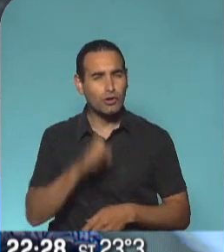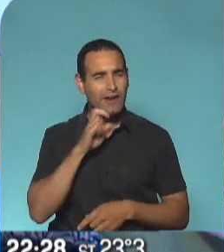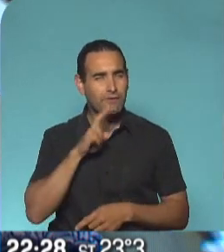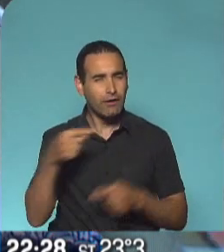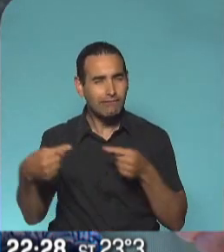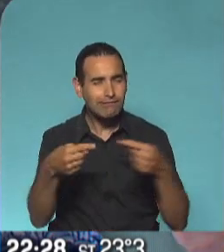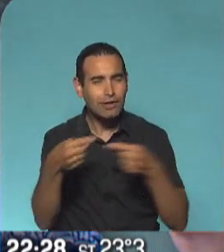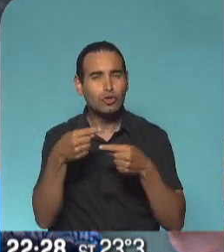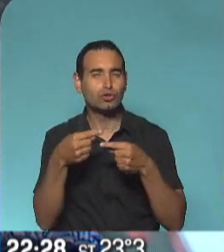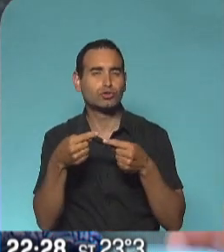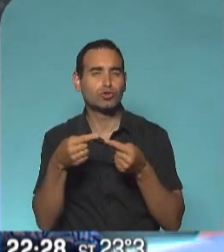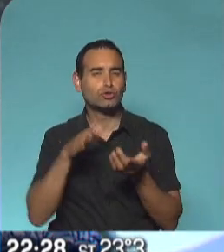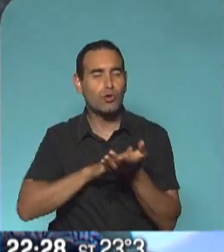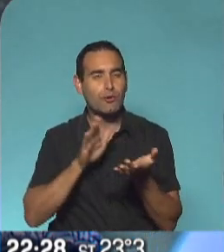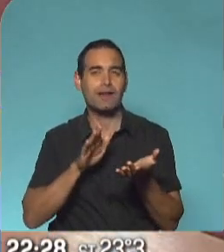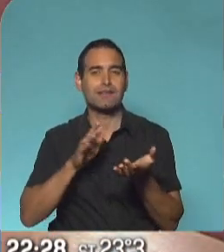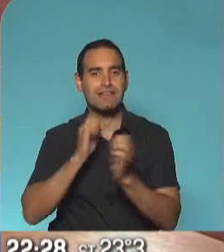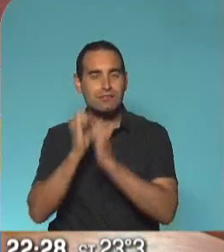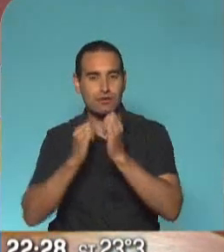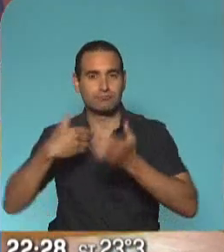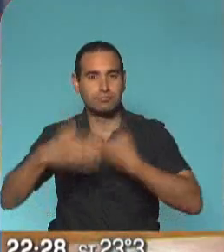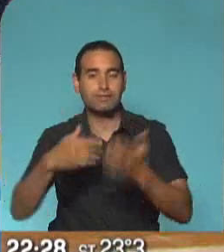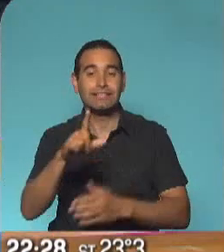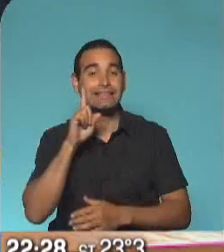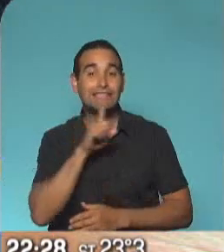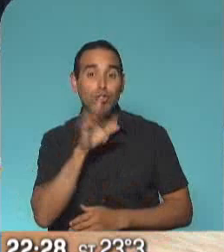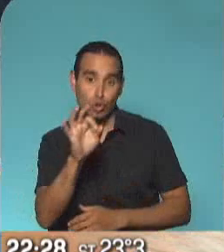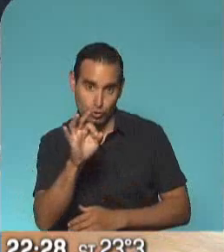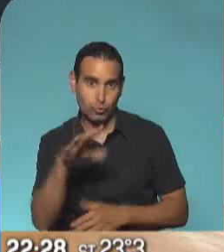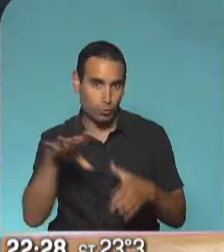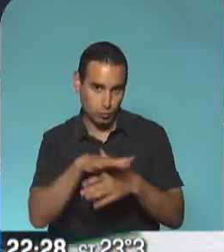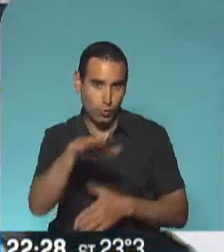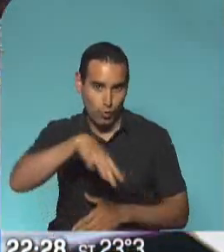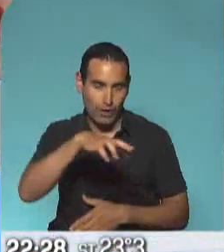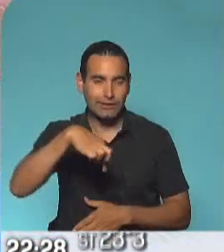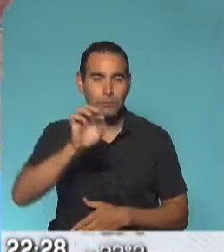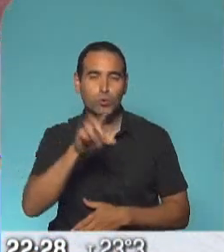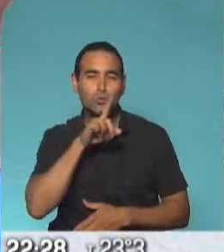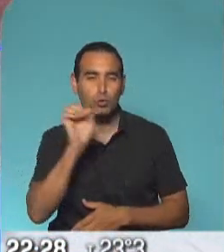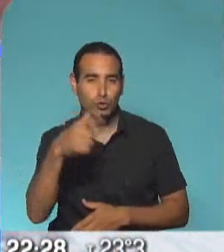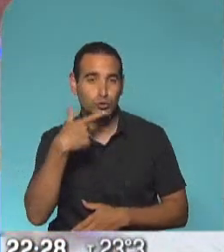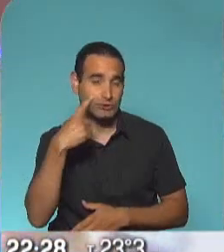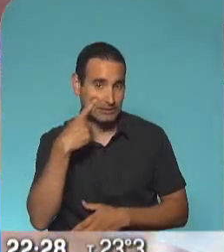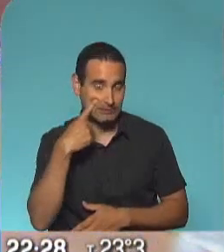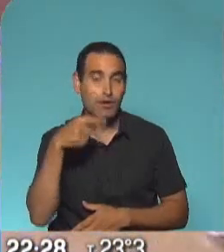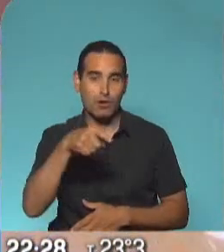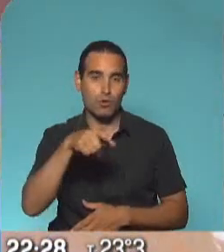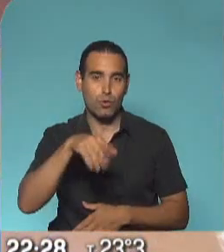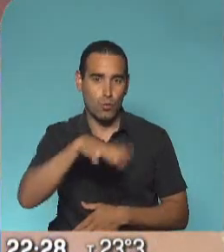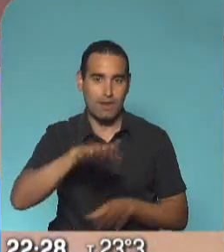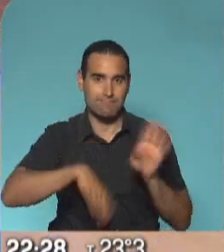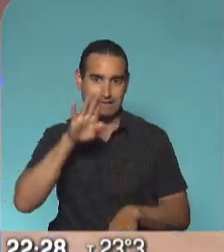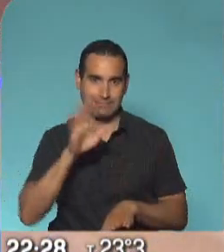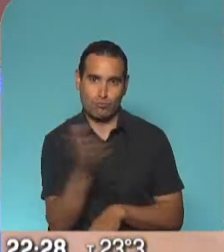Morales a raíz del desarrollo industrial del litio, justamente en Potosí, donde se encuentran las minas más importantes de